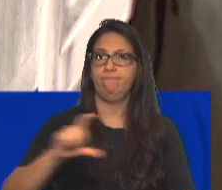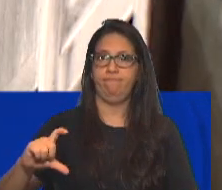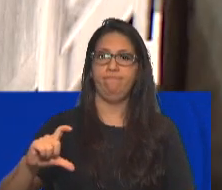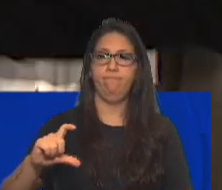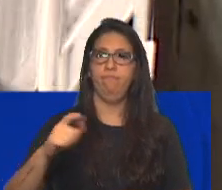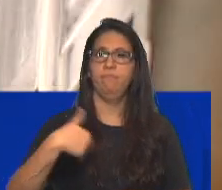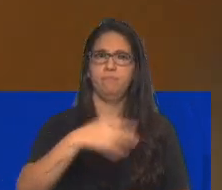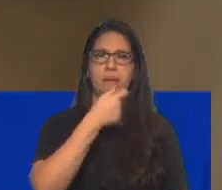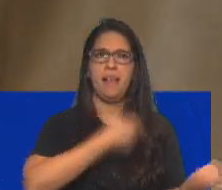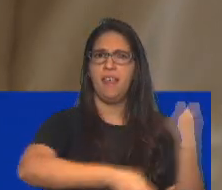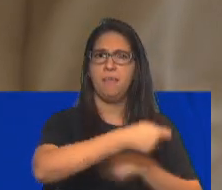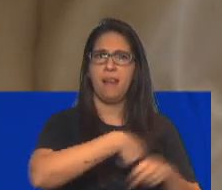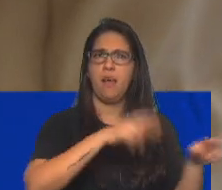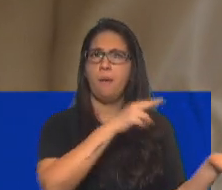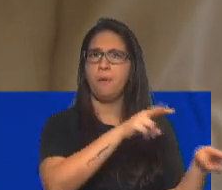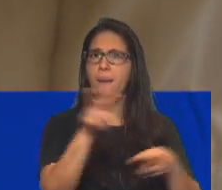en el mercado, ¿sí?,